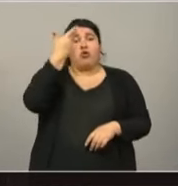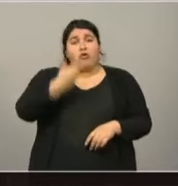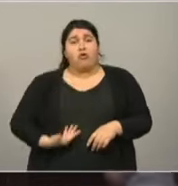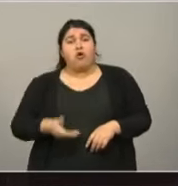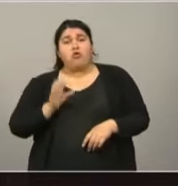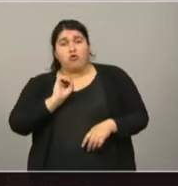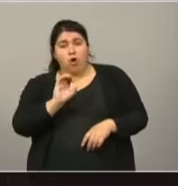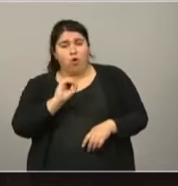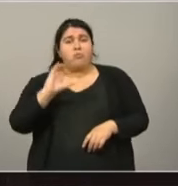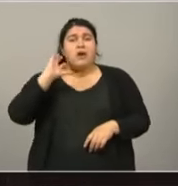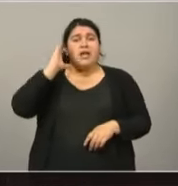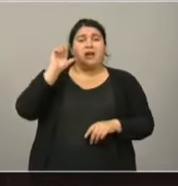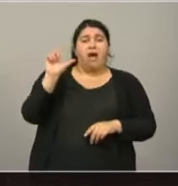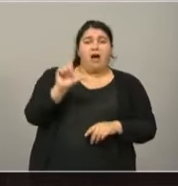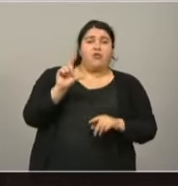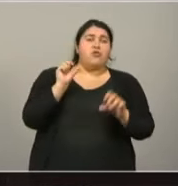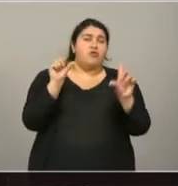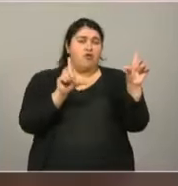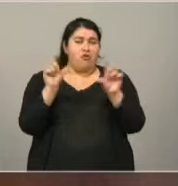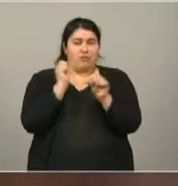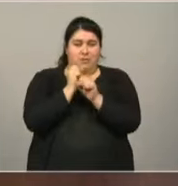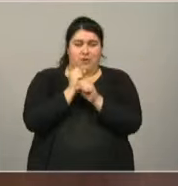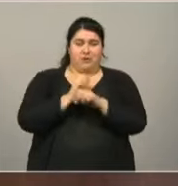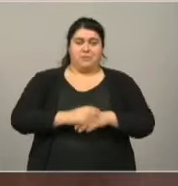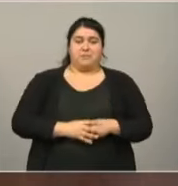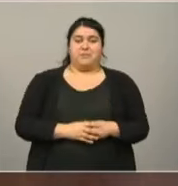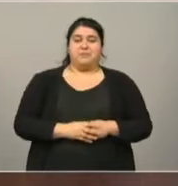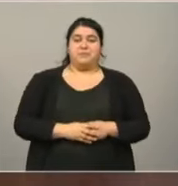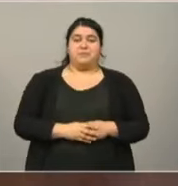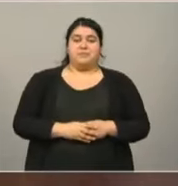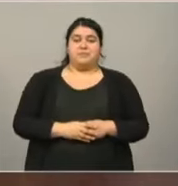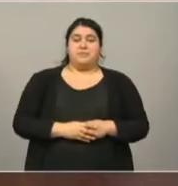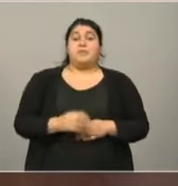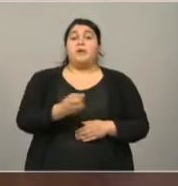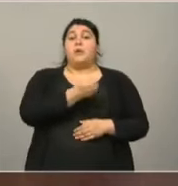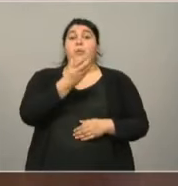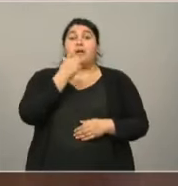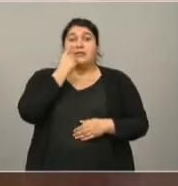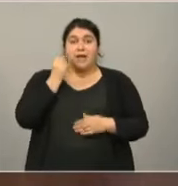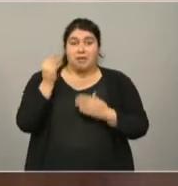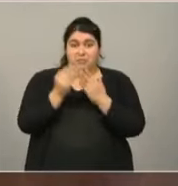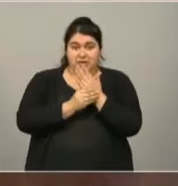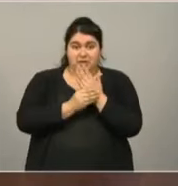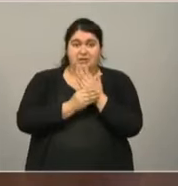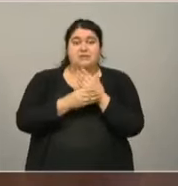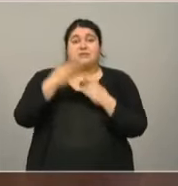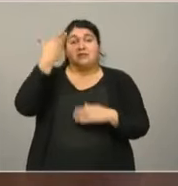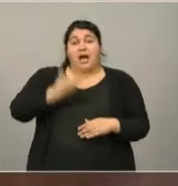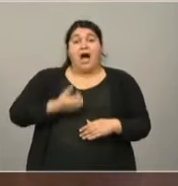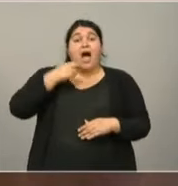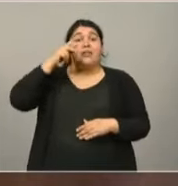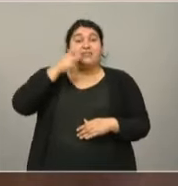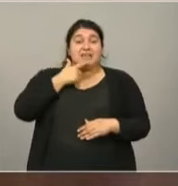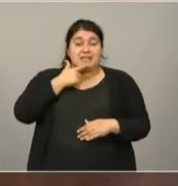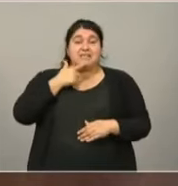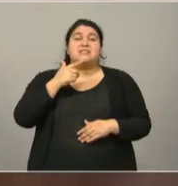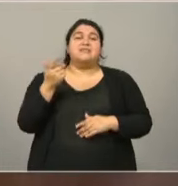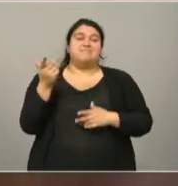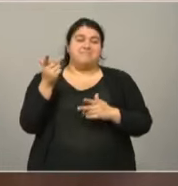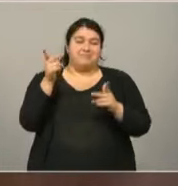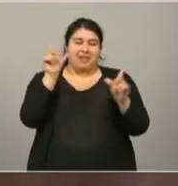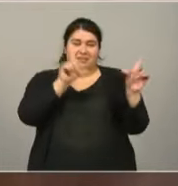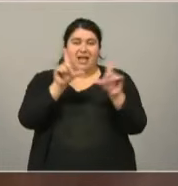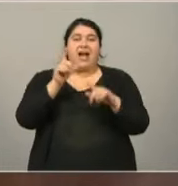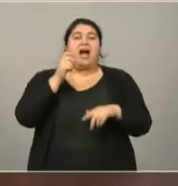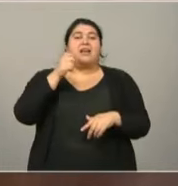su nombre y el medio al que representan Muchas gracias Buen día ministros Andrés Sosa para la tecla en primer lugar